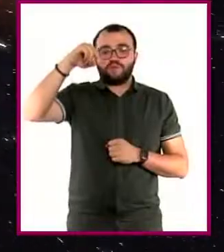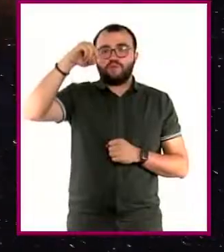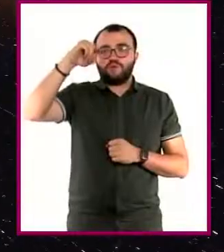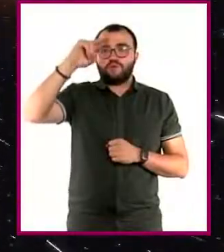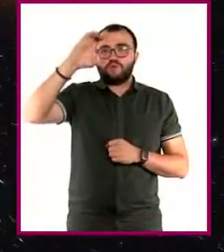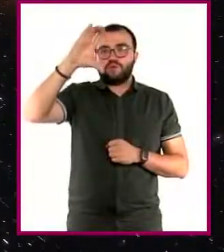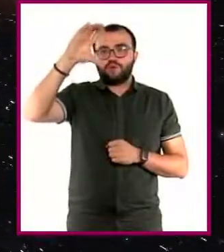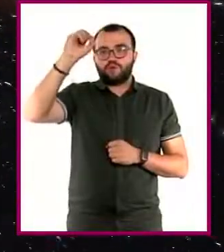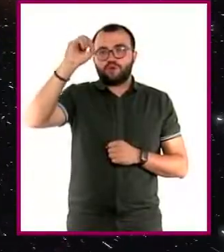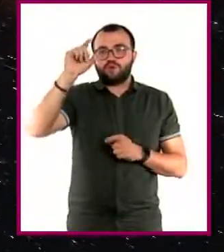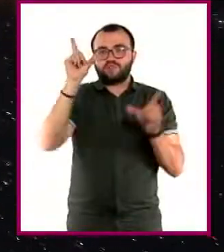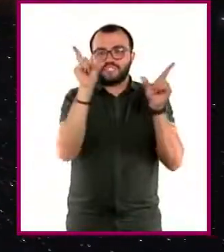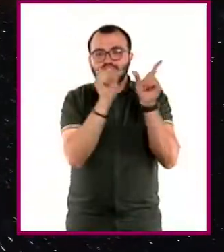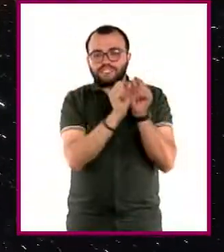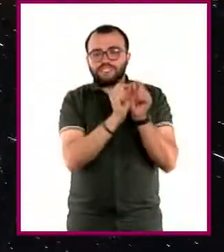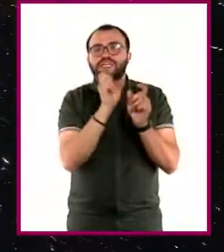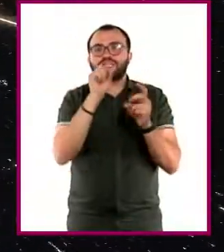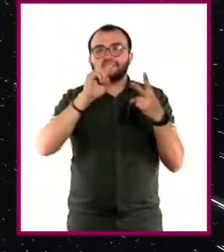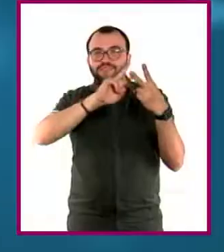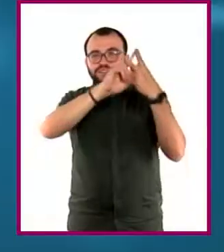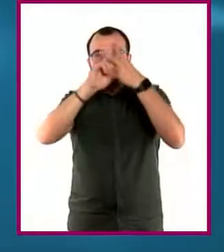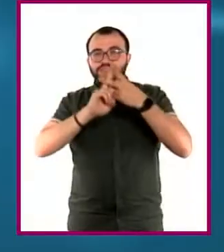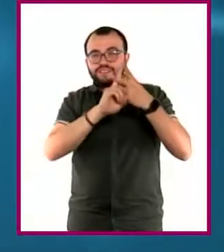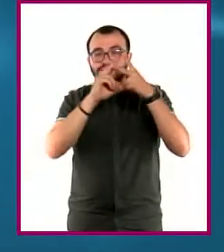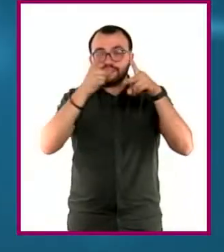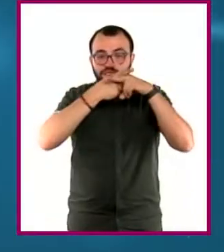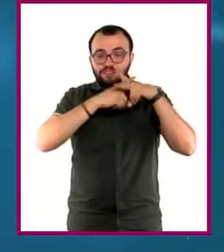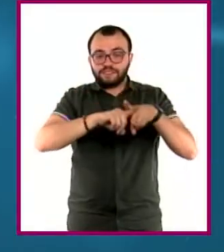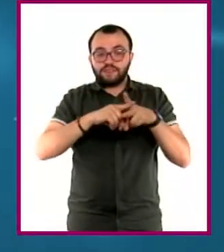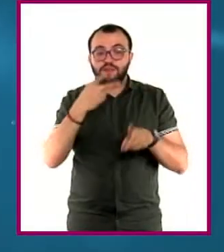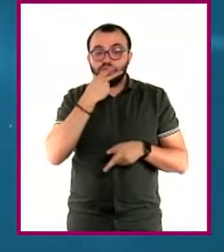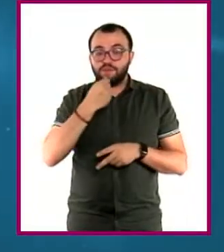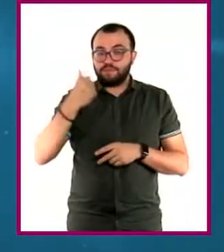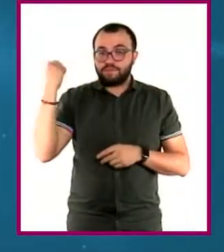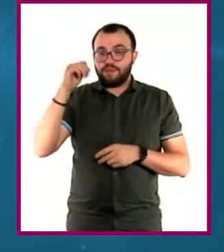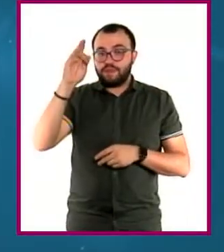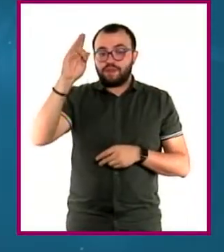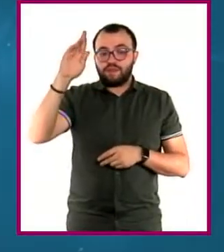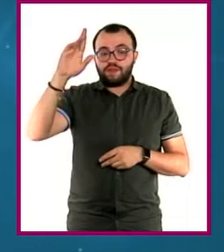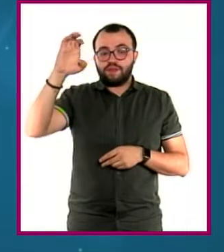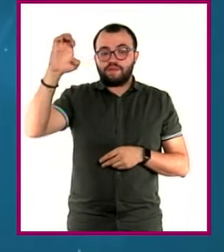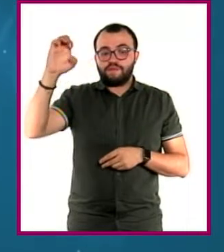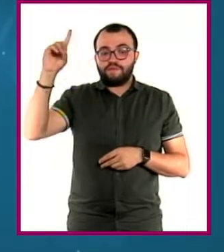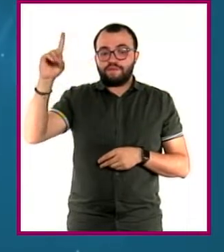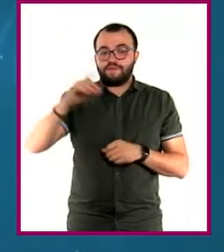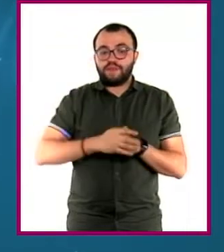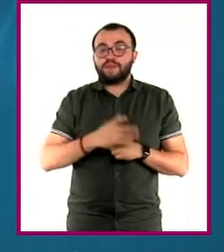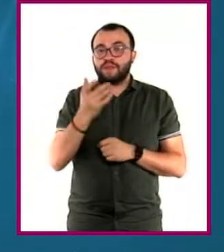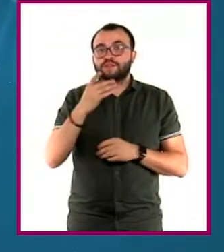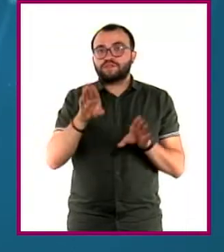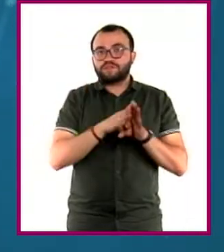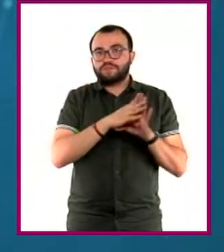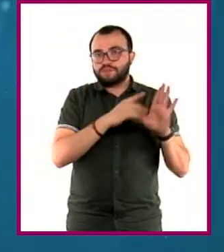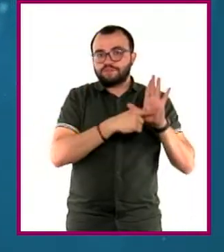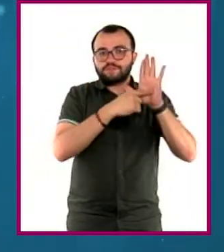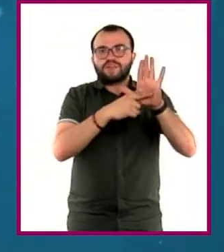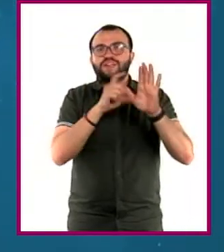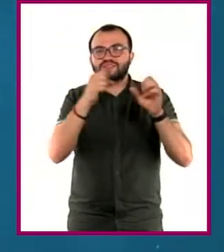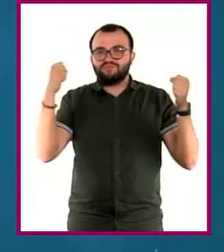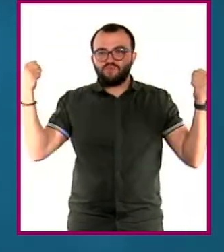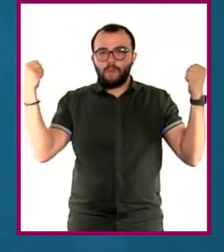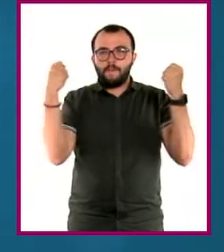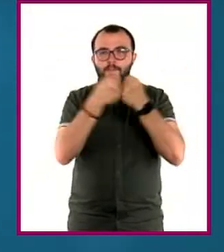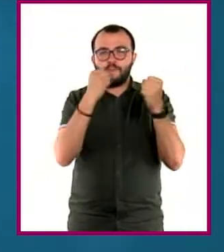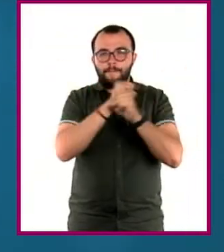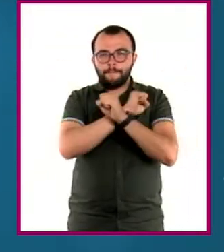de la energía de las estrellas. Fred Hoyle fue la primera persona en referirse a la teoría de la gran explosión